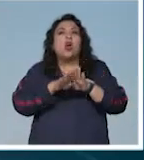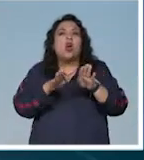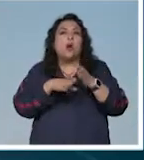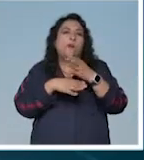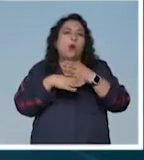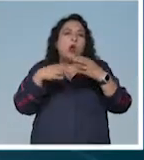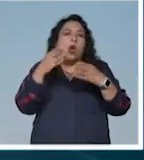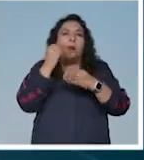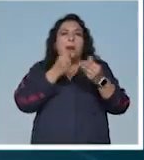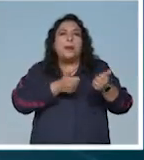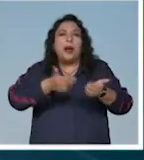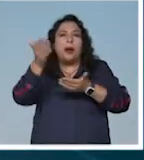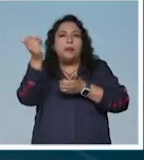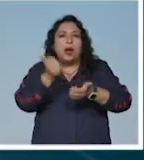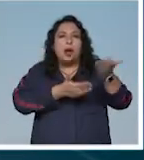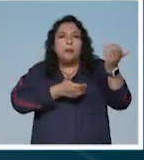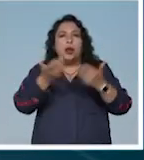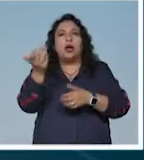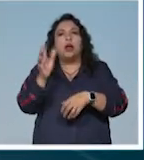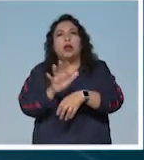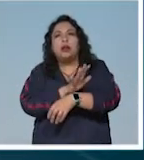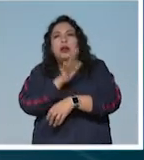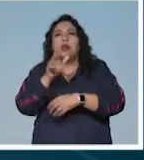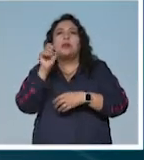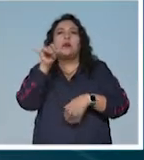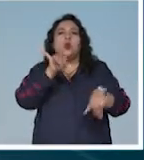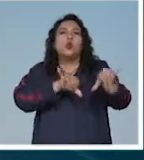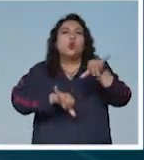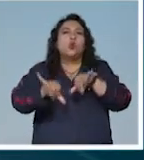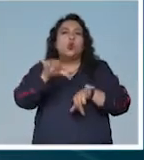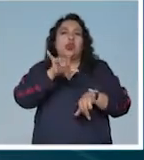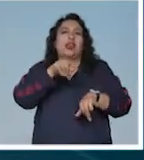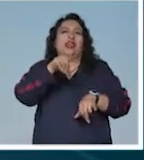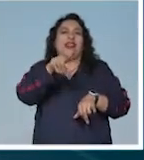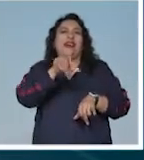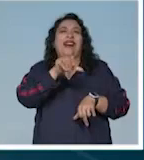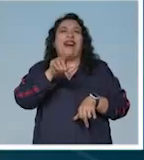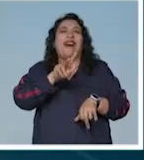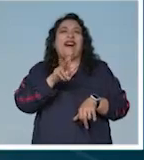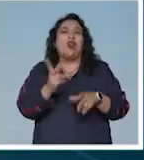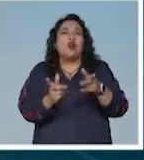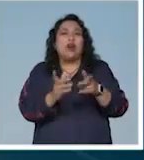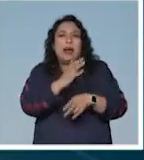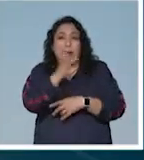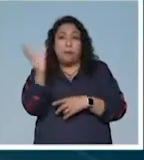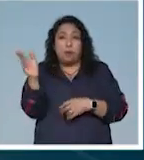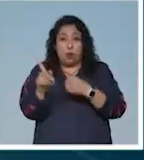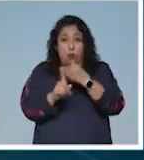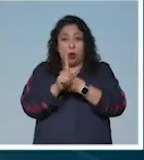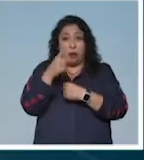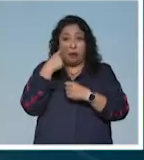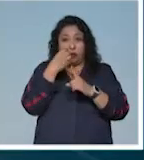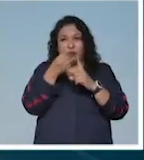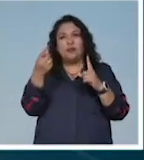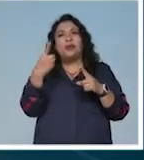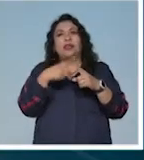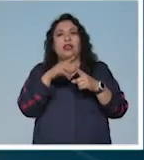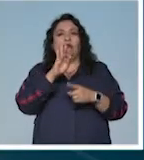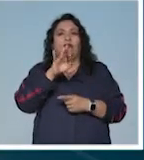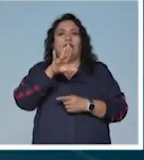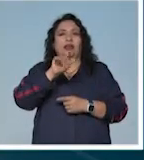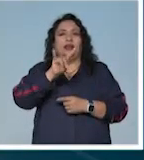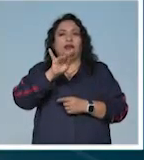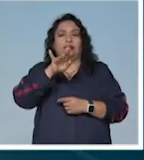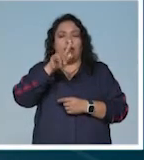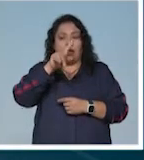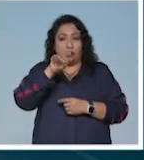productos alimenticios, energía y fertilizantes químicos. El problema es estructural, señala el análisis del Financial